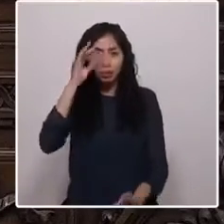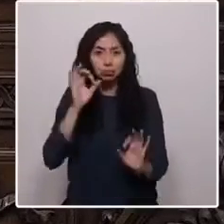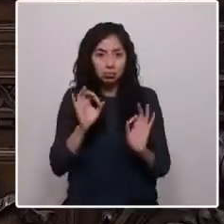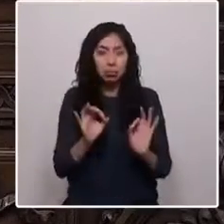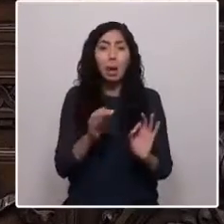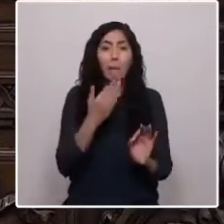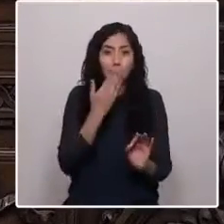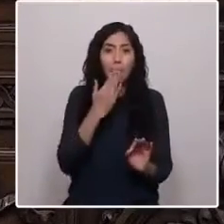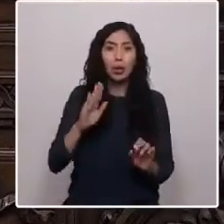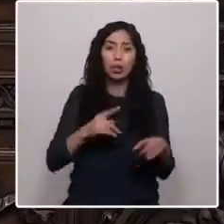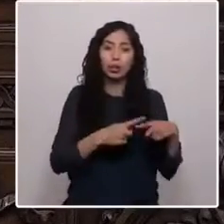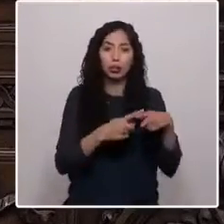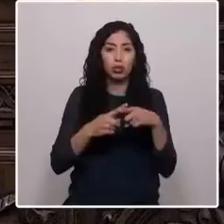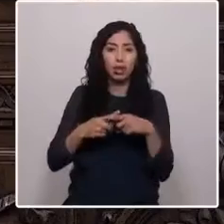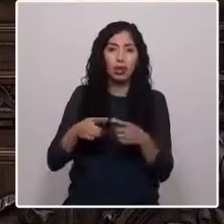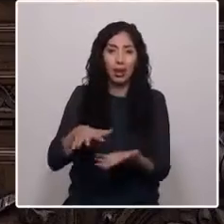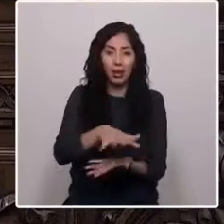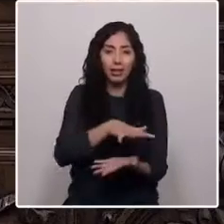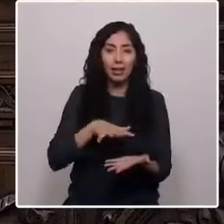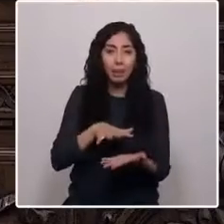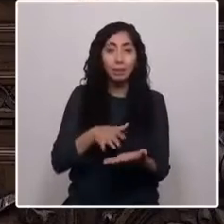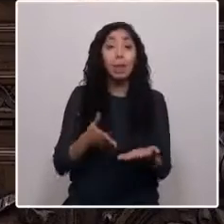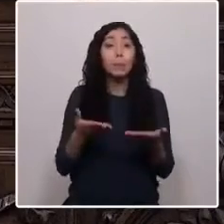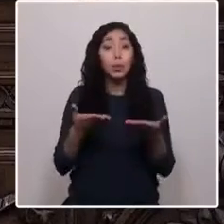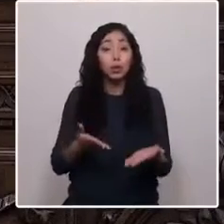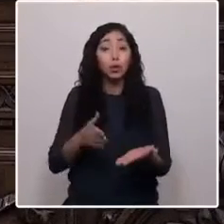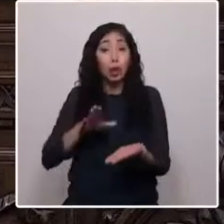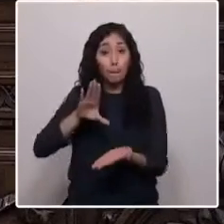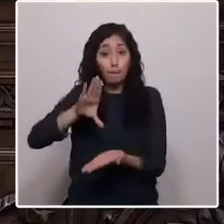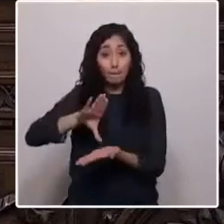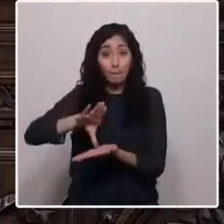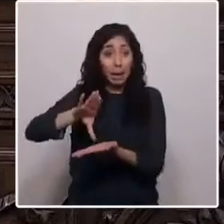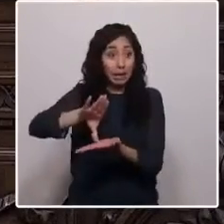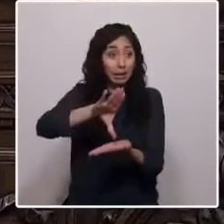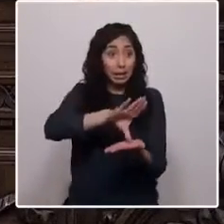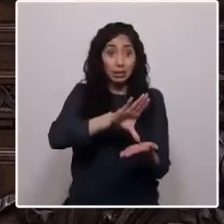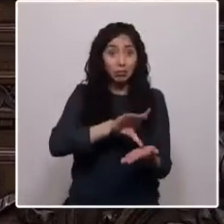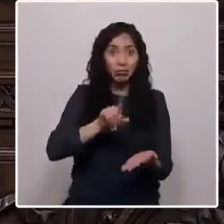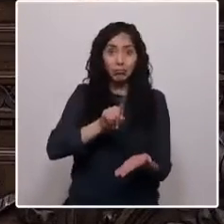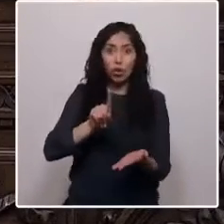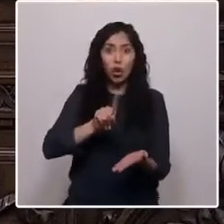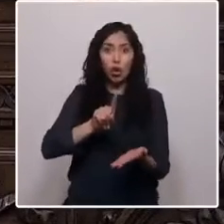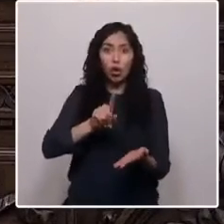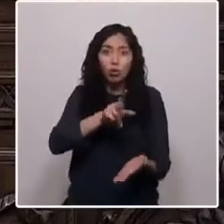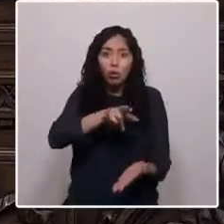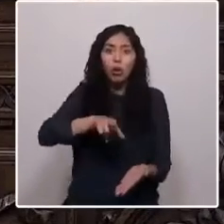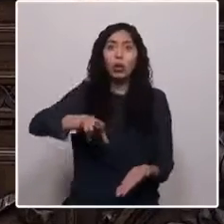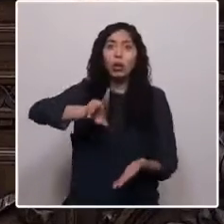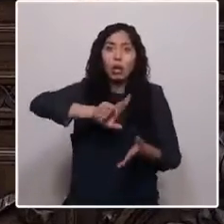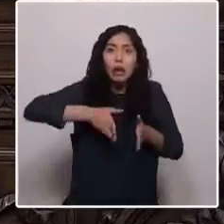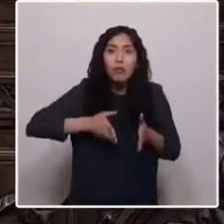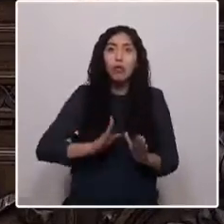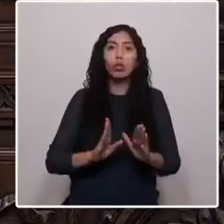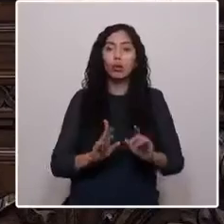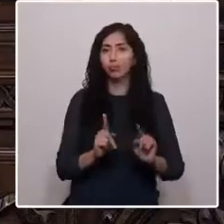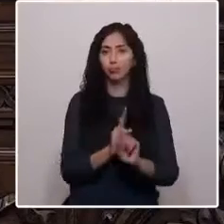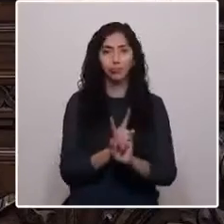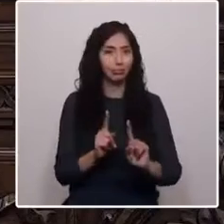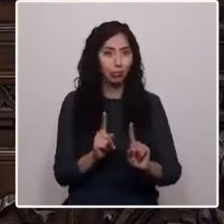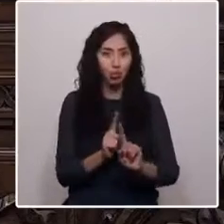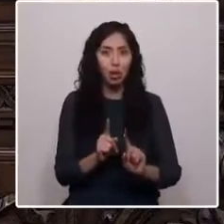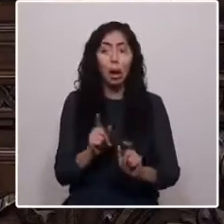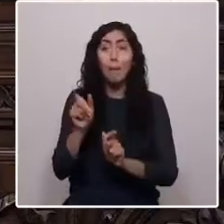sociedad. Por eso los países no se refundan. Y quienes lo intentaron en vez del